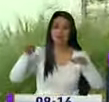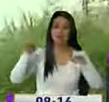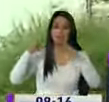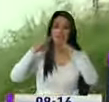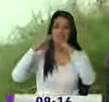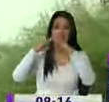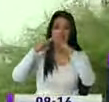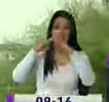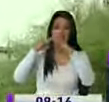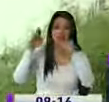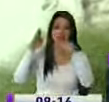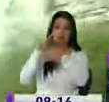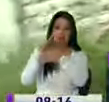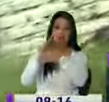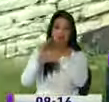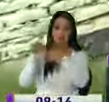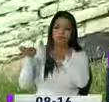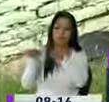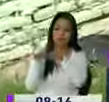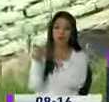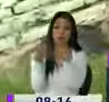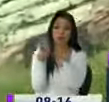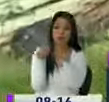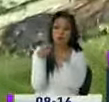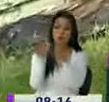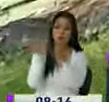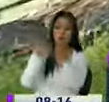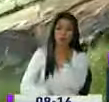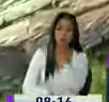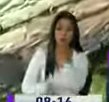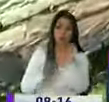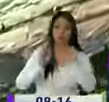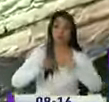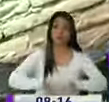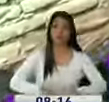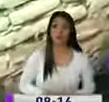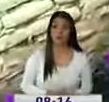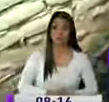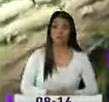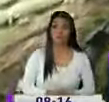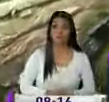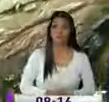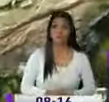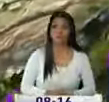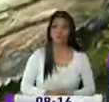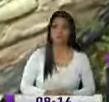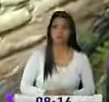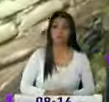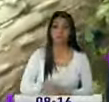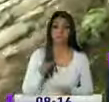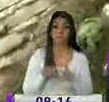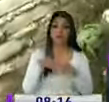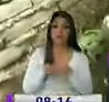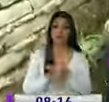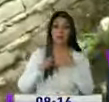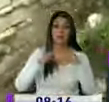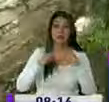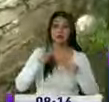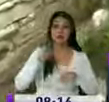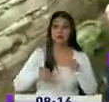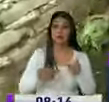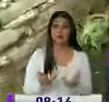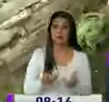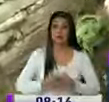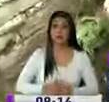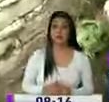que esa poca cemento que queda en el lugar se caiga, y obviamente ahí ya ni siquiera la ciudadanía podría tener un acceso